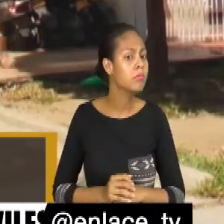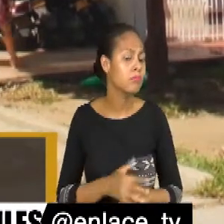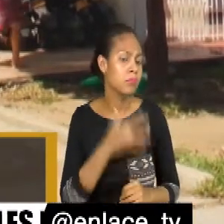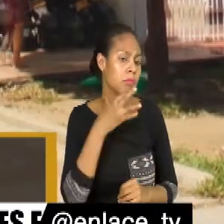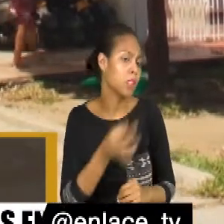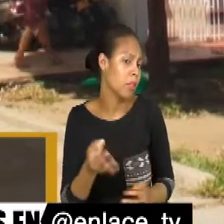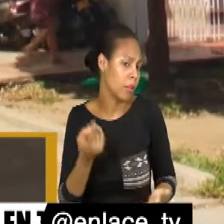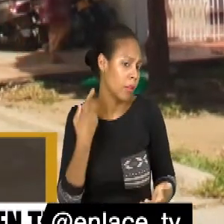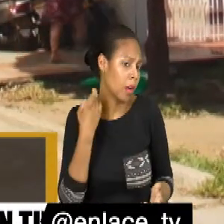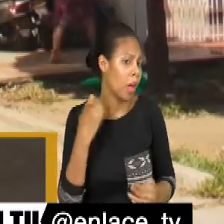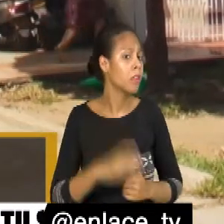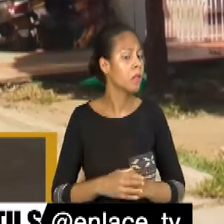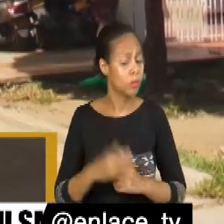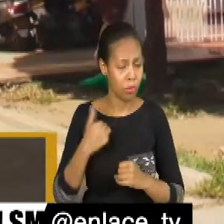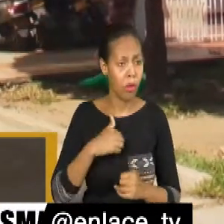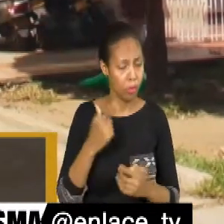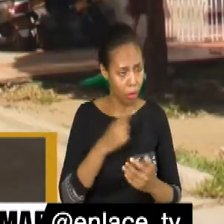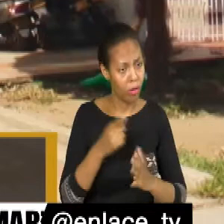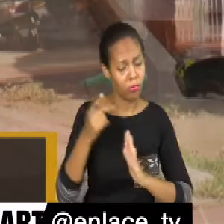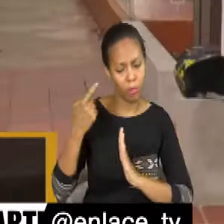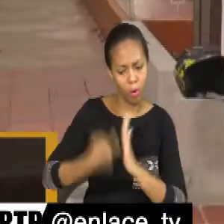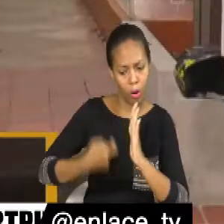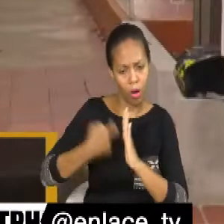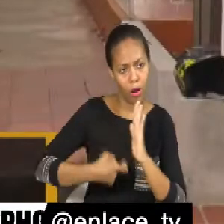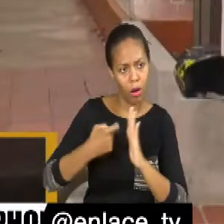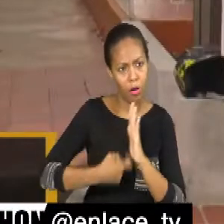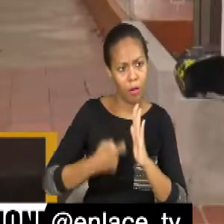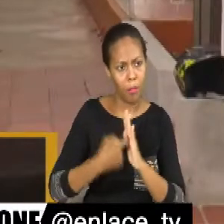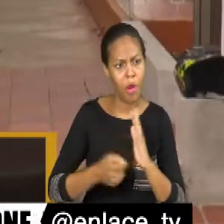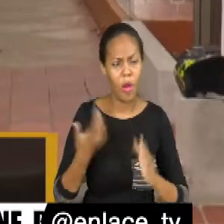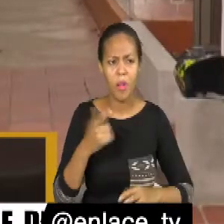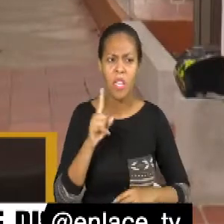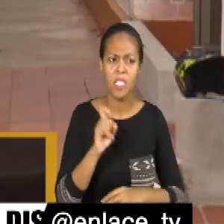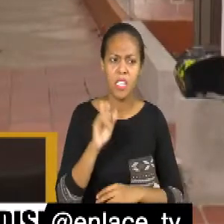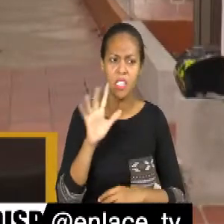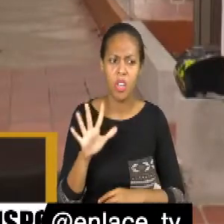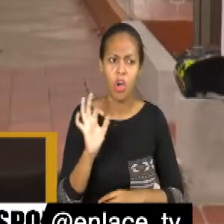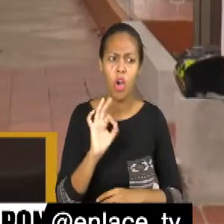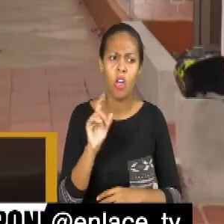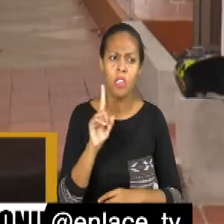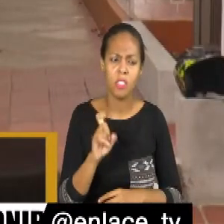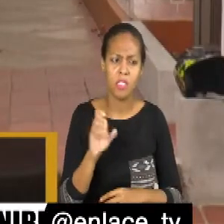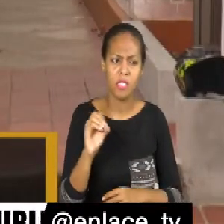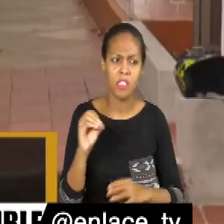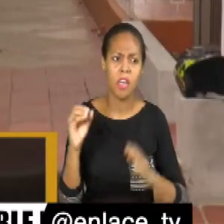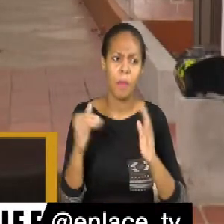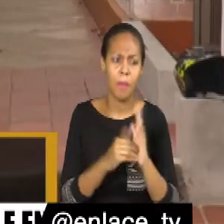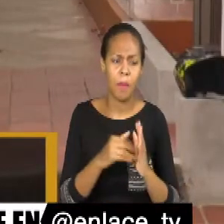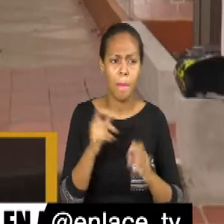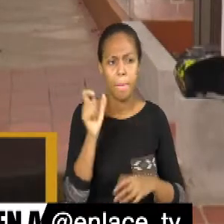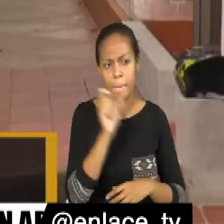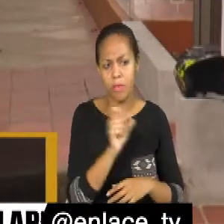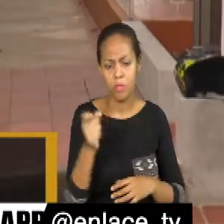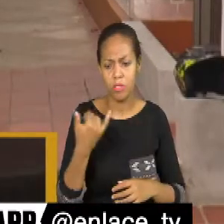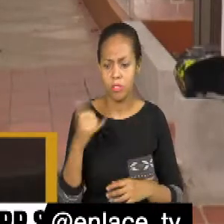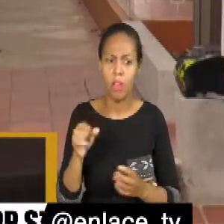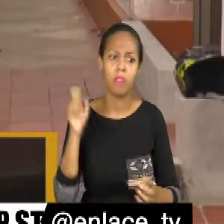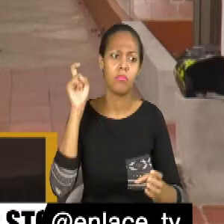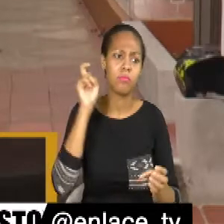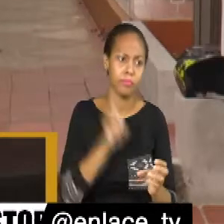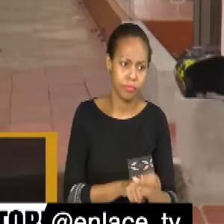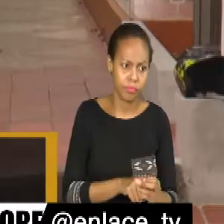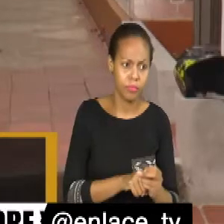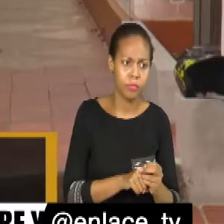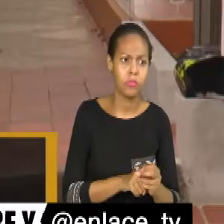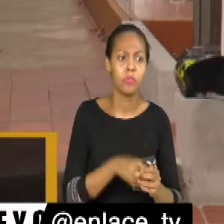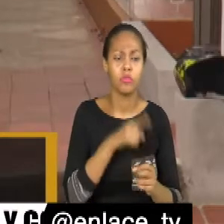poderles ayudar en eso. Deben más o menos estar de entre 65 a 60 mil personas inscritos en